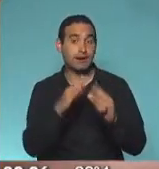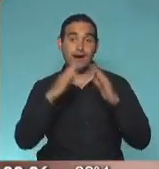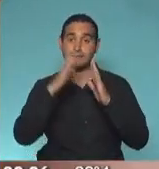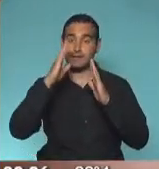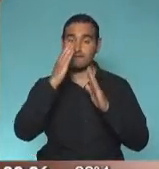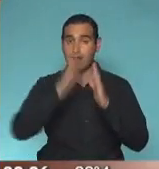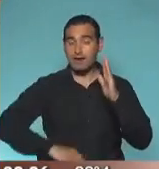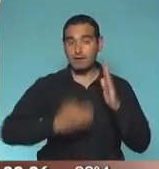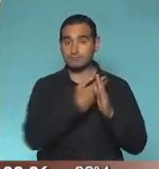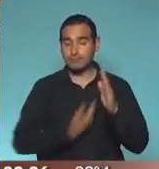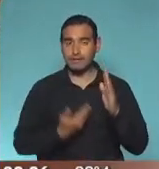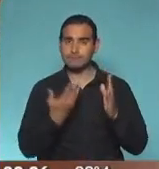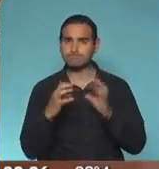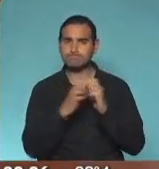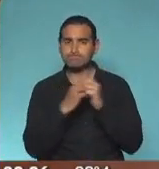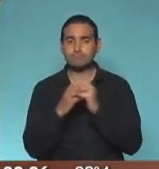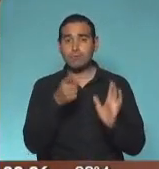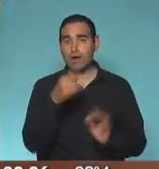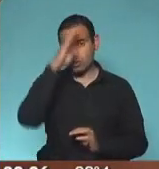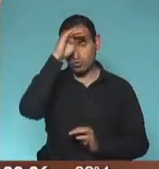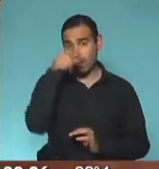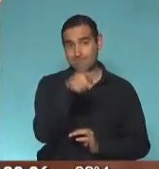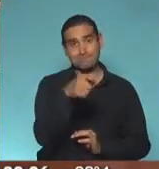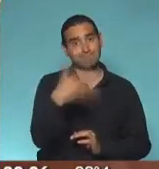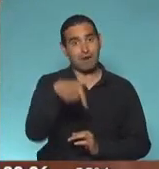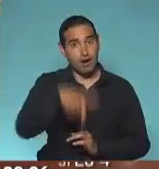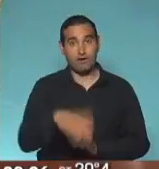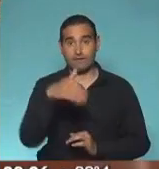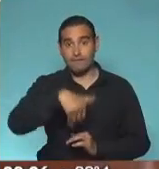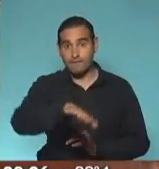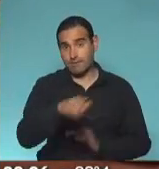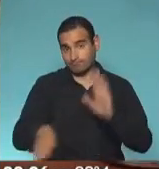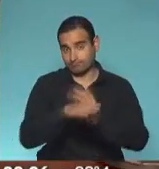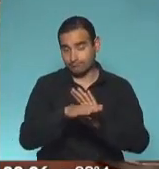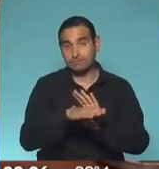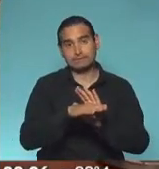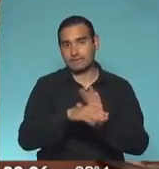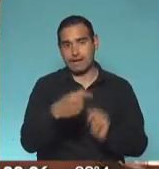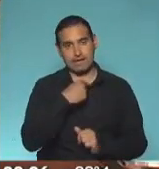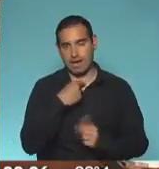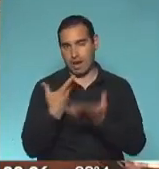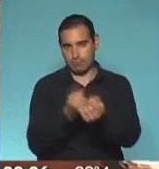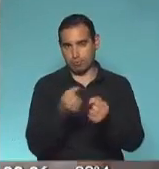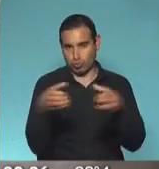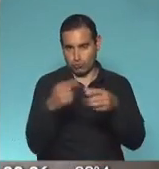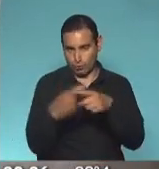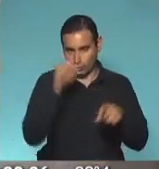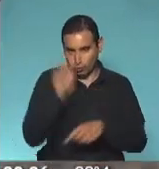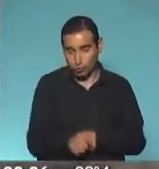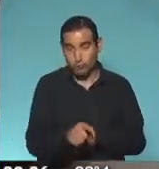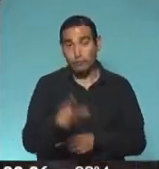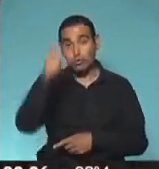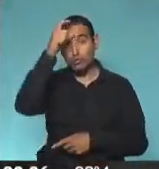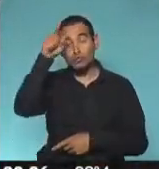Blanca, ya que Trump lo único que no puede permitirse ante el riesgo de un impeachment es perder el apoyo de su partido. Turquía,